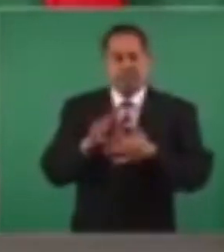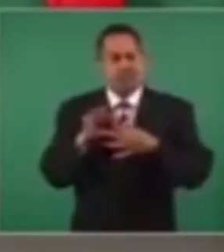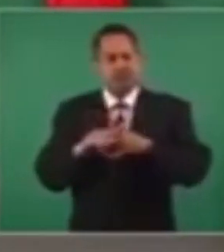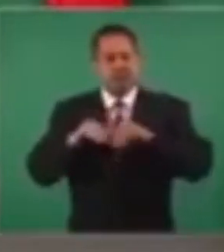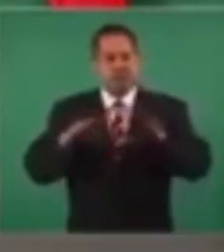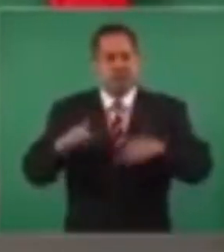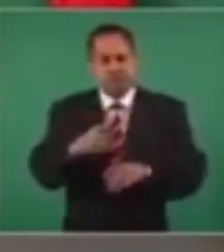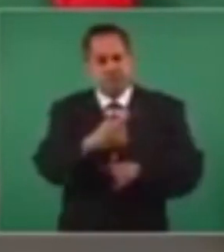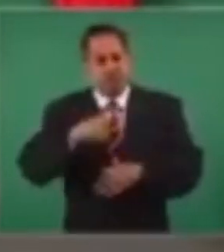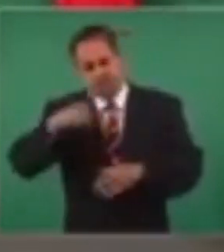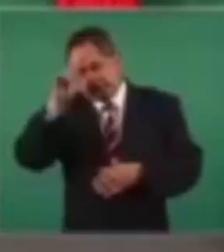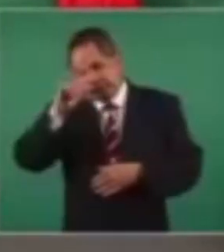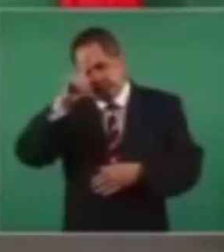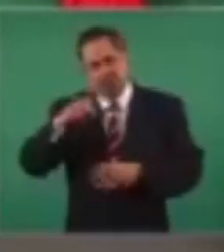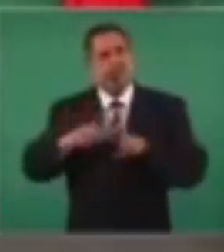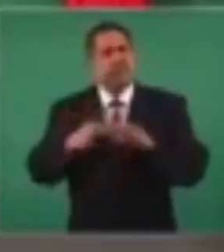una recomendación.